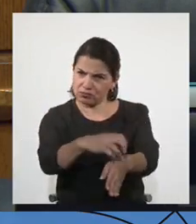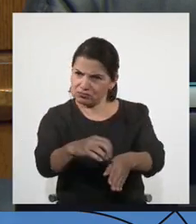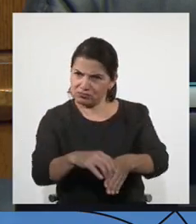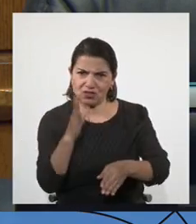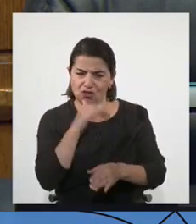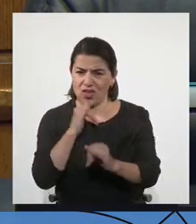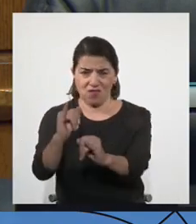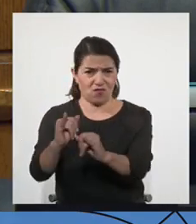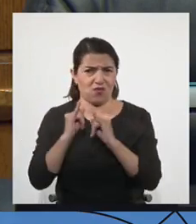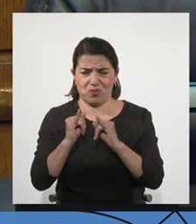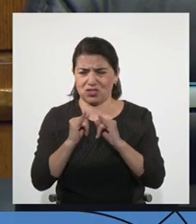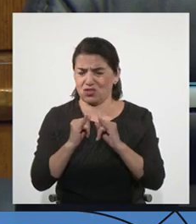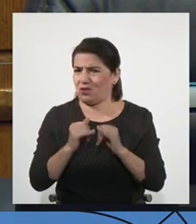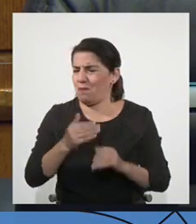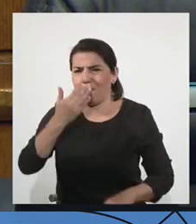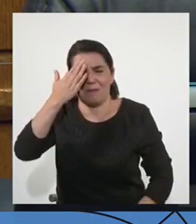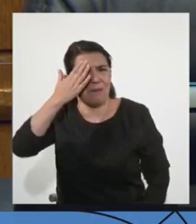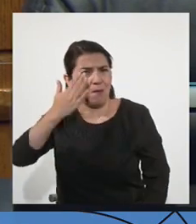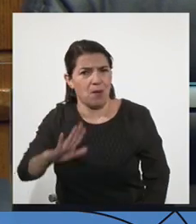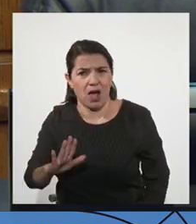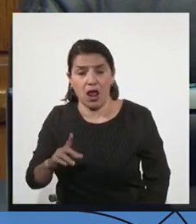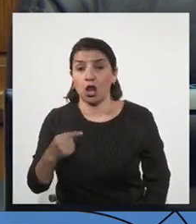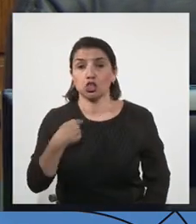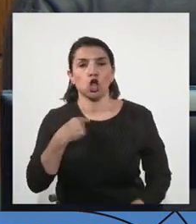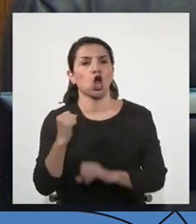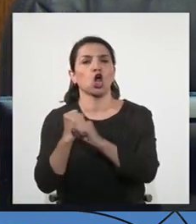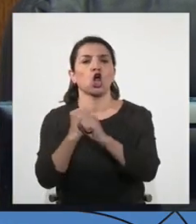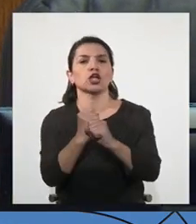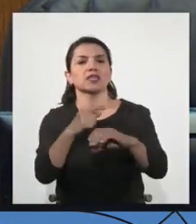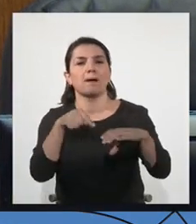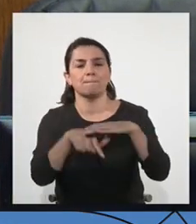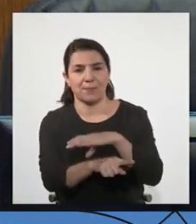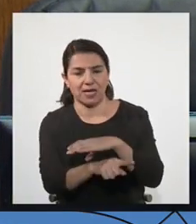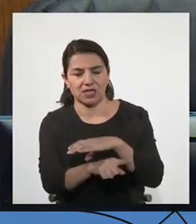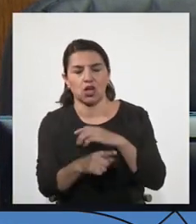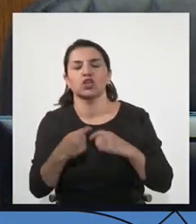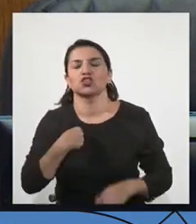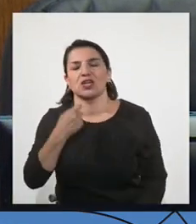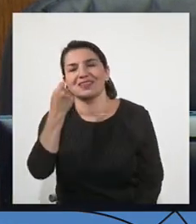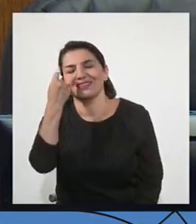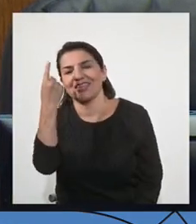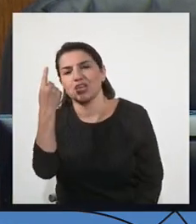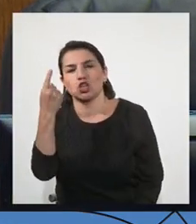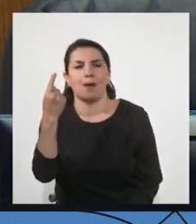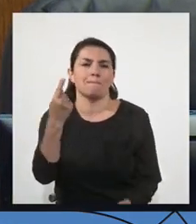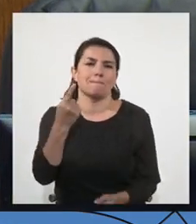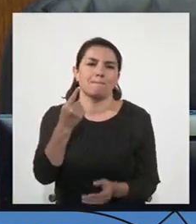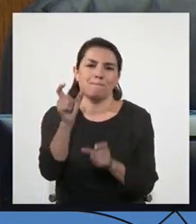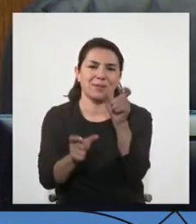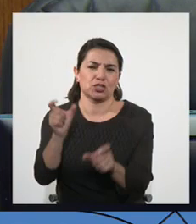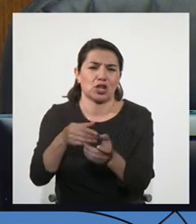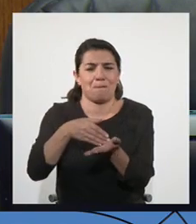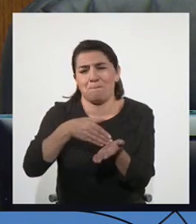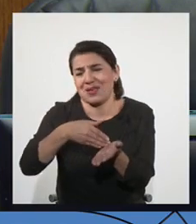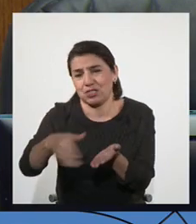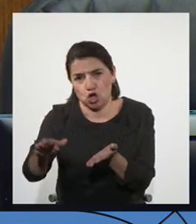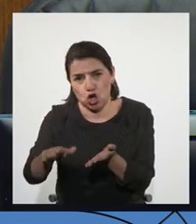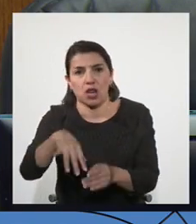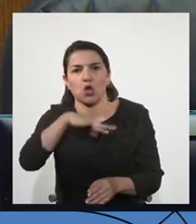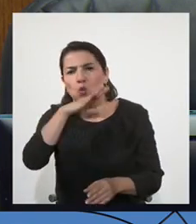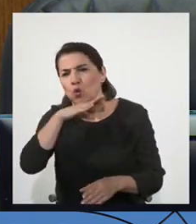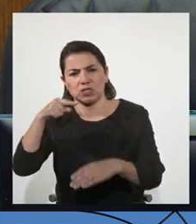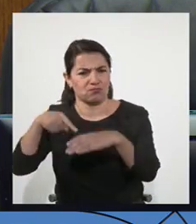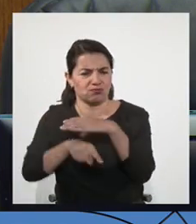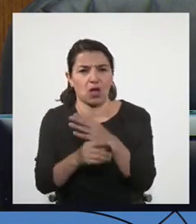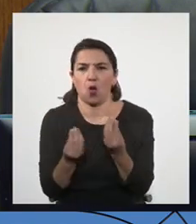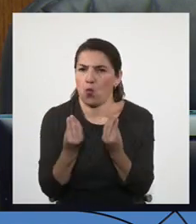Presidente, yo lo quiero volver a reiterar. Yo no voy a estar contra el metro. Yo entiendo que son millones de personas que lo usan y es fundamental para